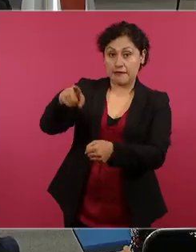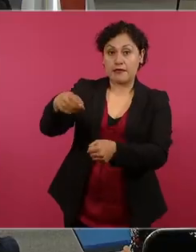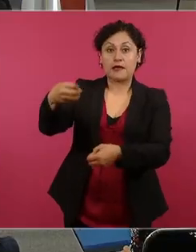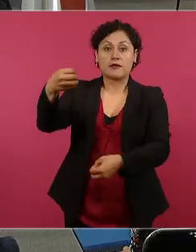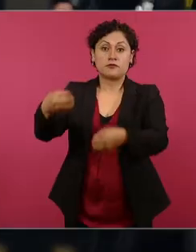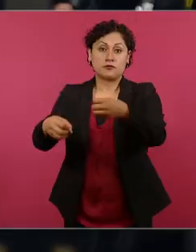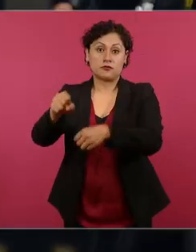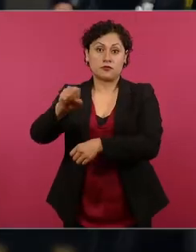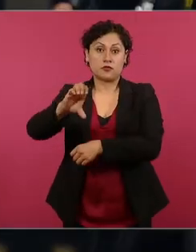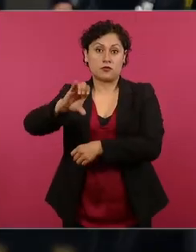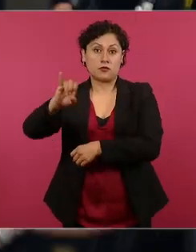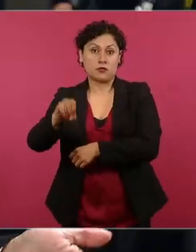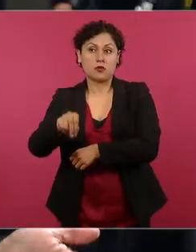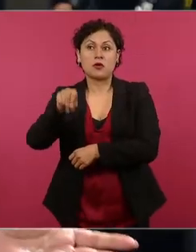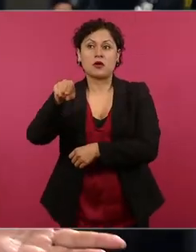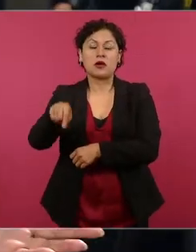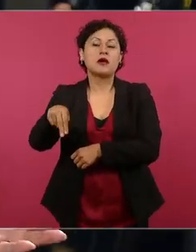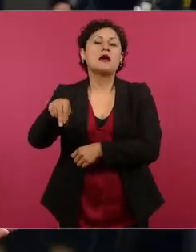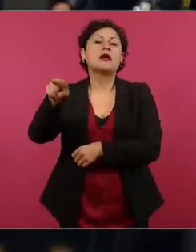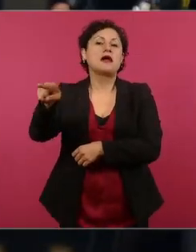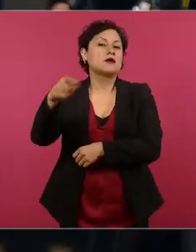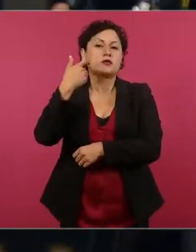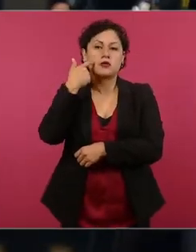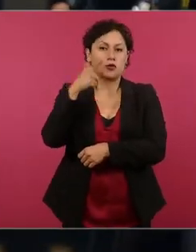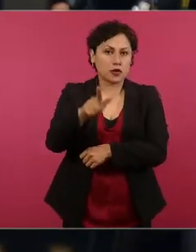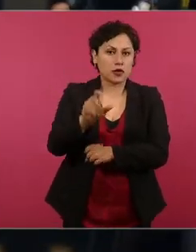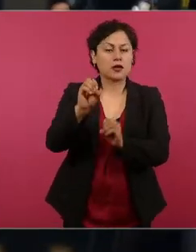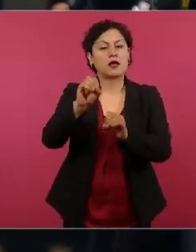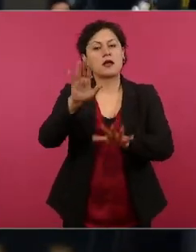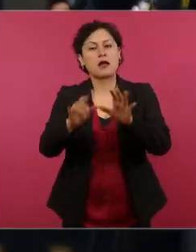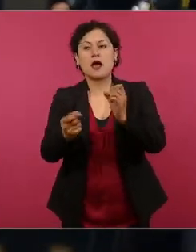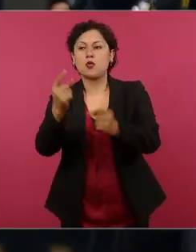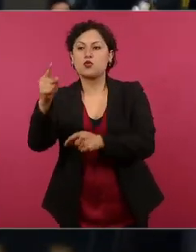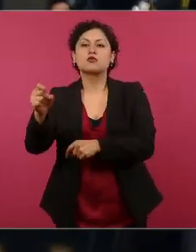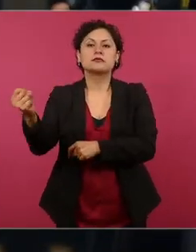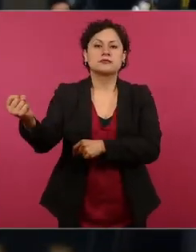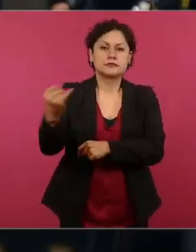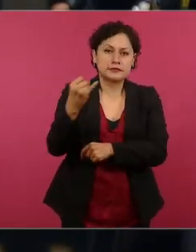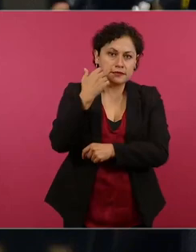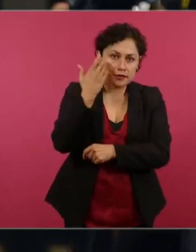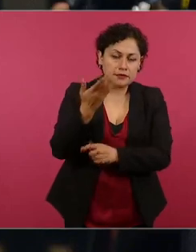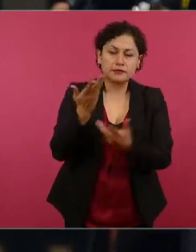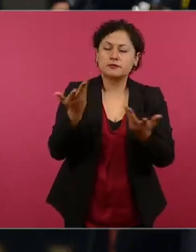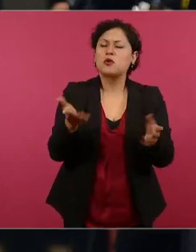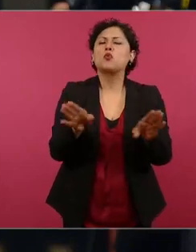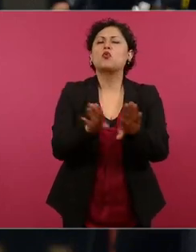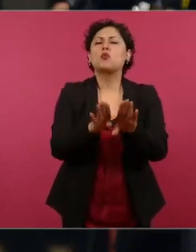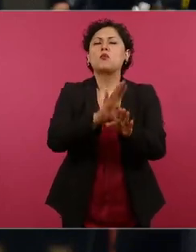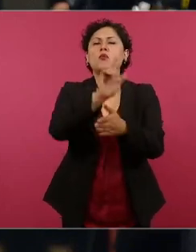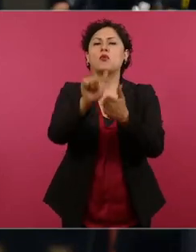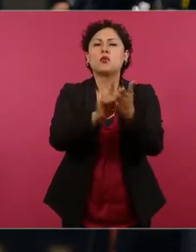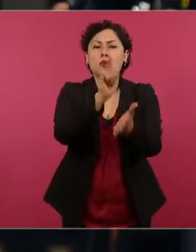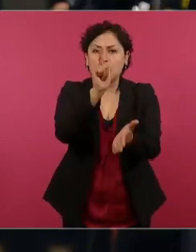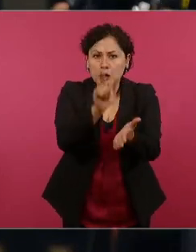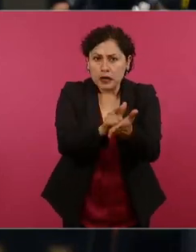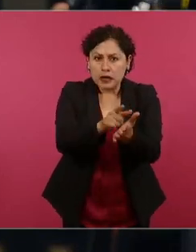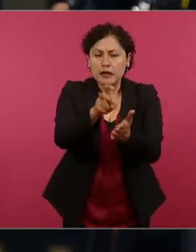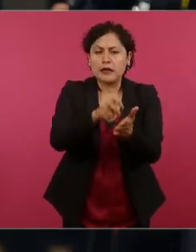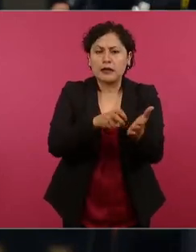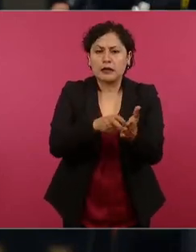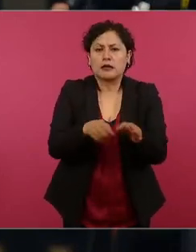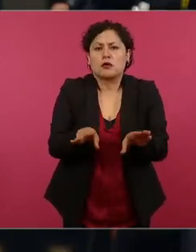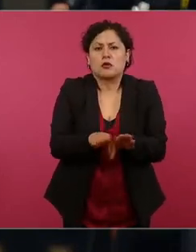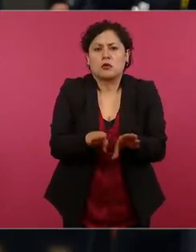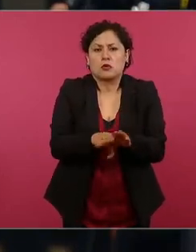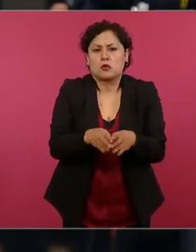en contra de la administración y hay quienes están con la administración? ¿Cómo podría darse esta reforma al Poder Judicial si de los dos lados han salido cuestiones, por ejemplo,